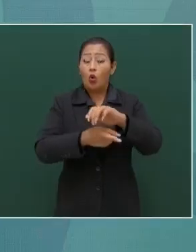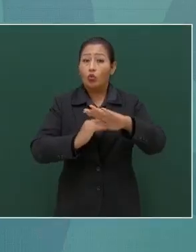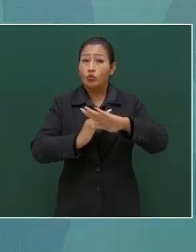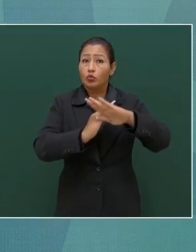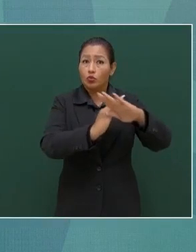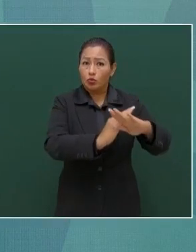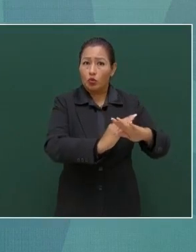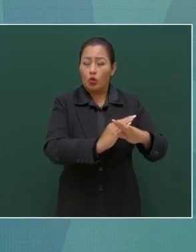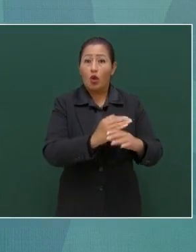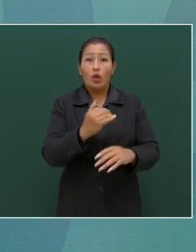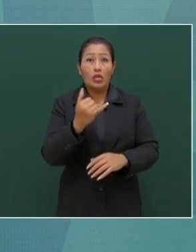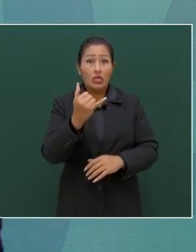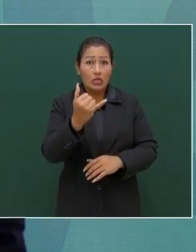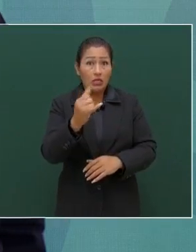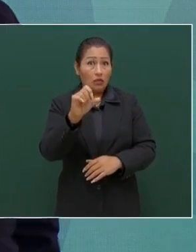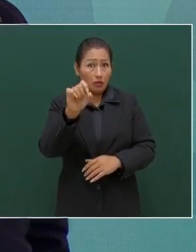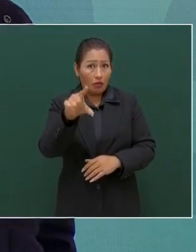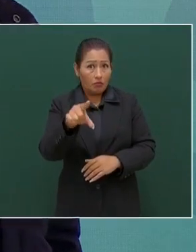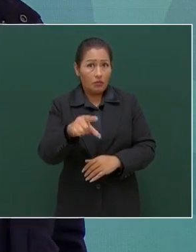y